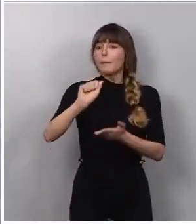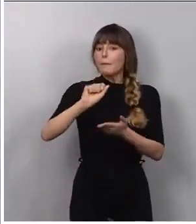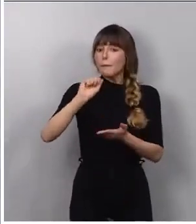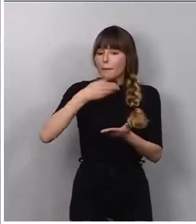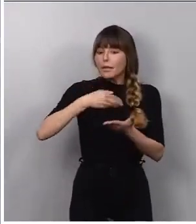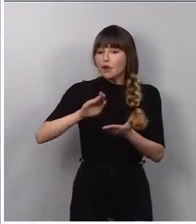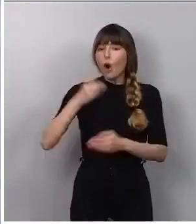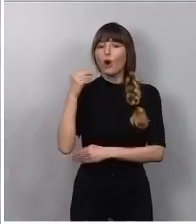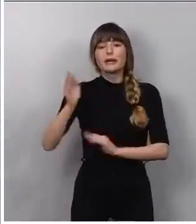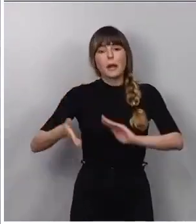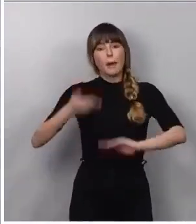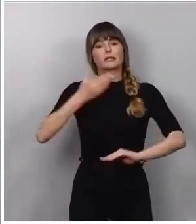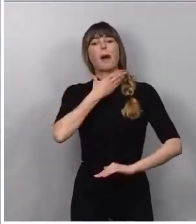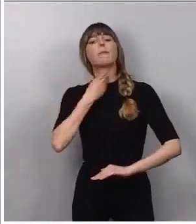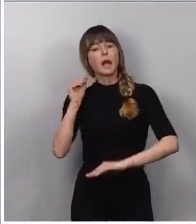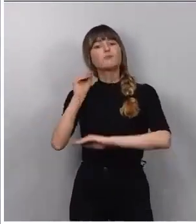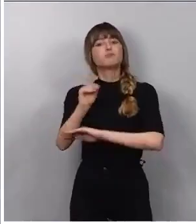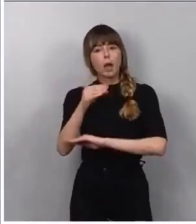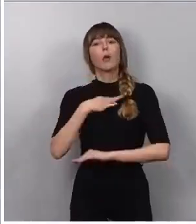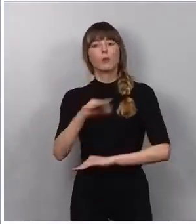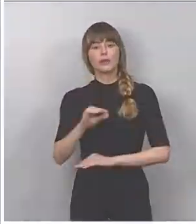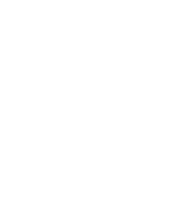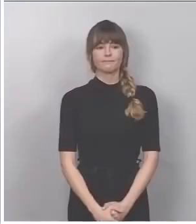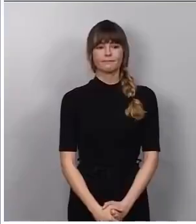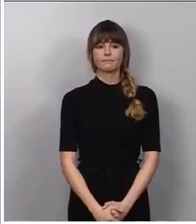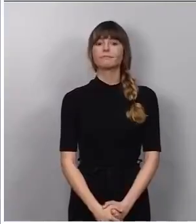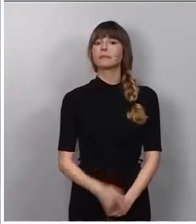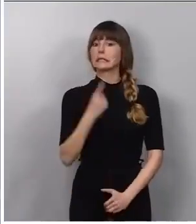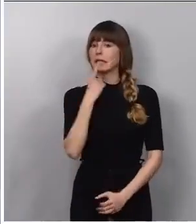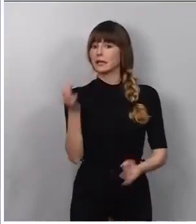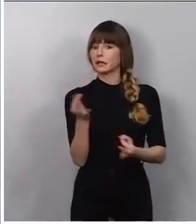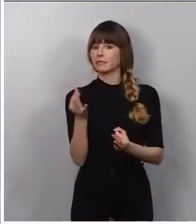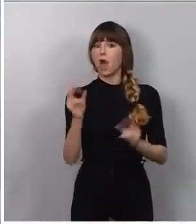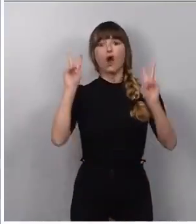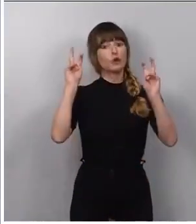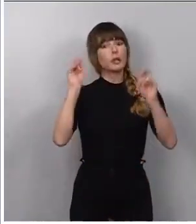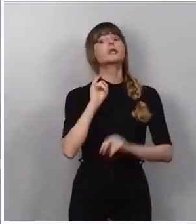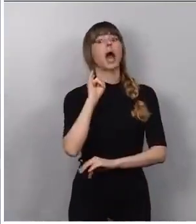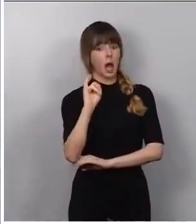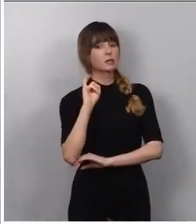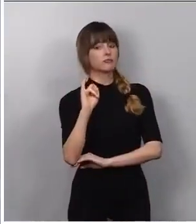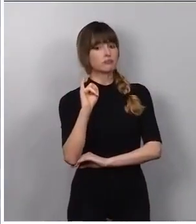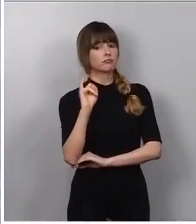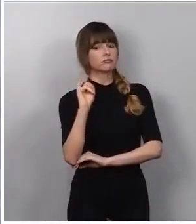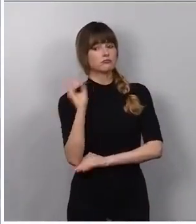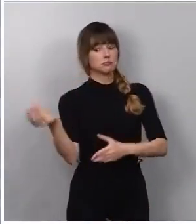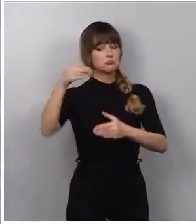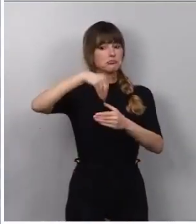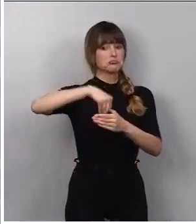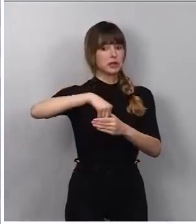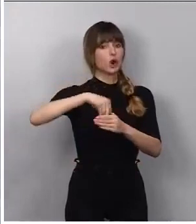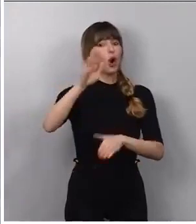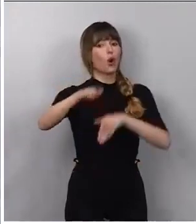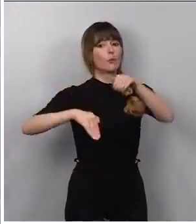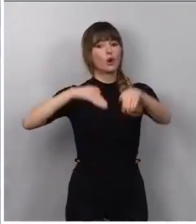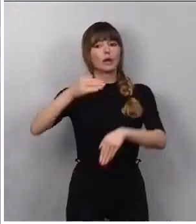puedan disfrutar de esa beca y por tanto puedan seguir formándose a dar también ciertas novedades que se incluyen en esta en esta nueva